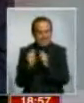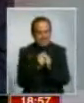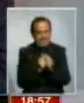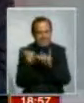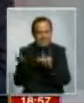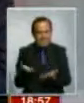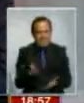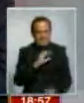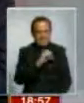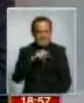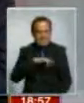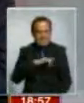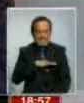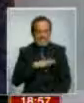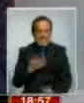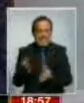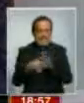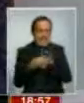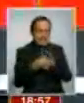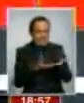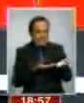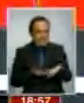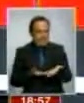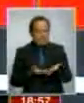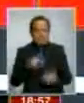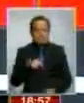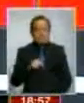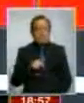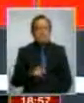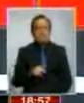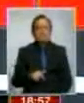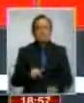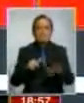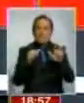aquí en CNN Chile. Por convidarme, al contrario. Son